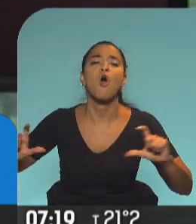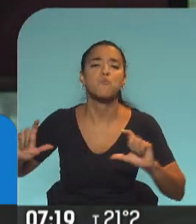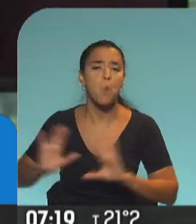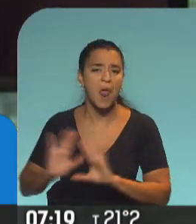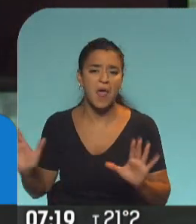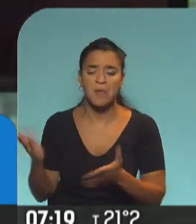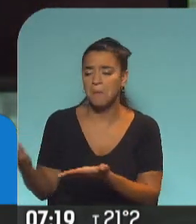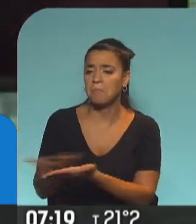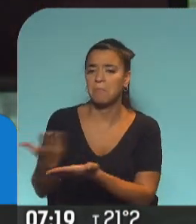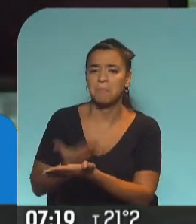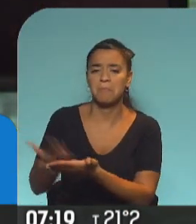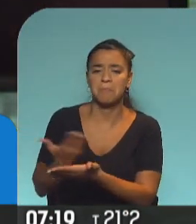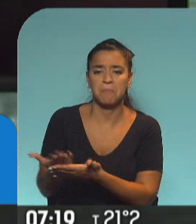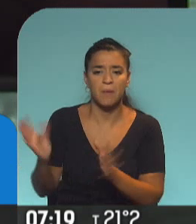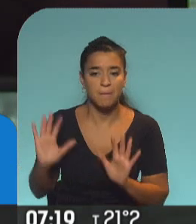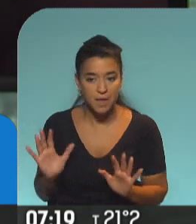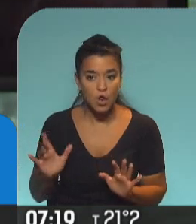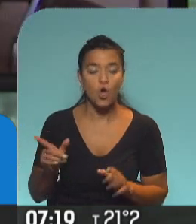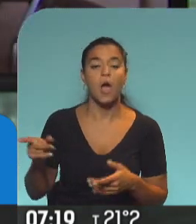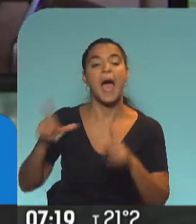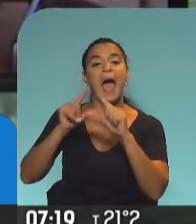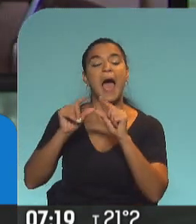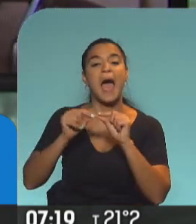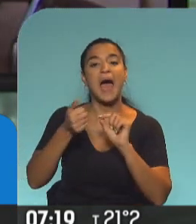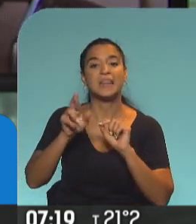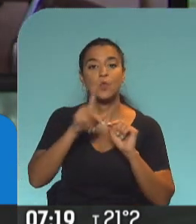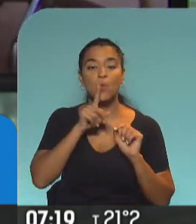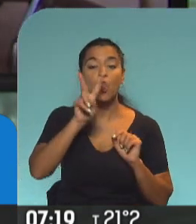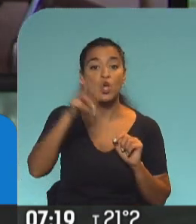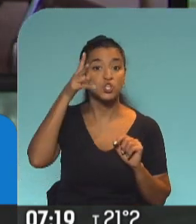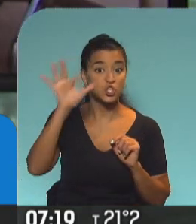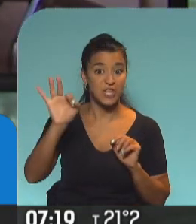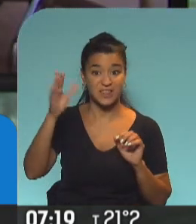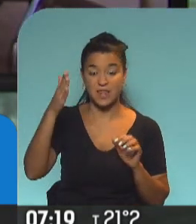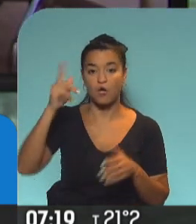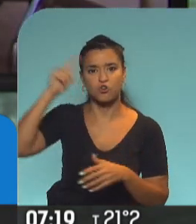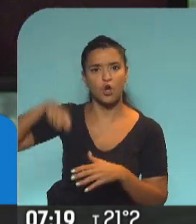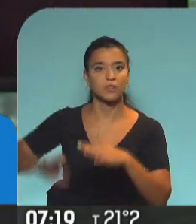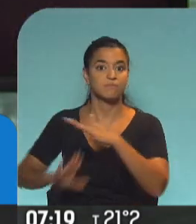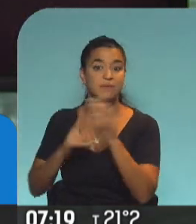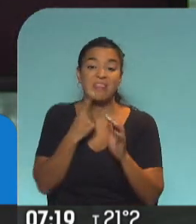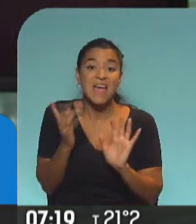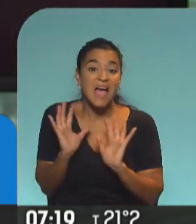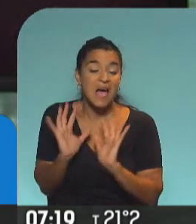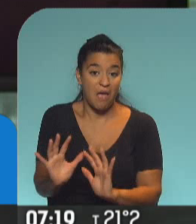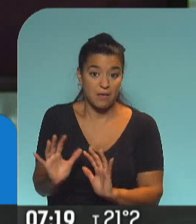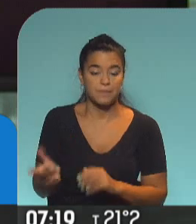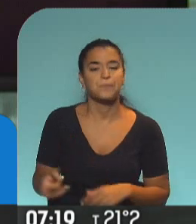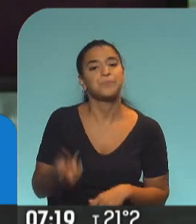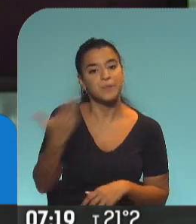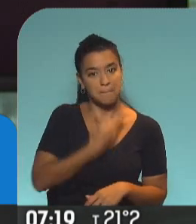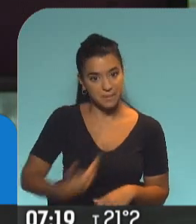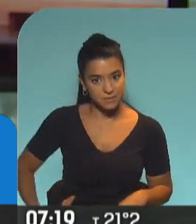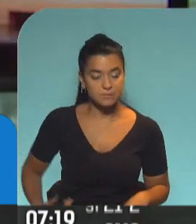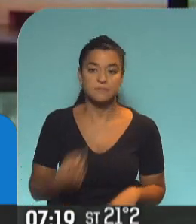no me meto en esto por el famoso artículo 280 que la Corte ha establecido. El presidente hace mucho